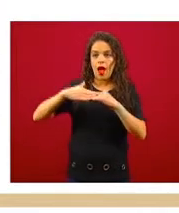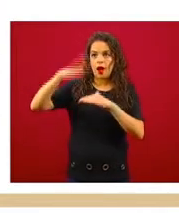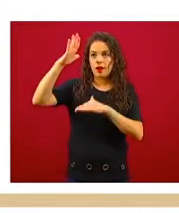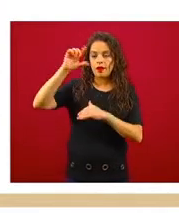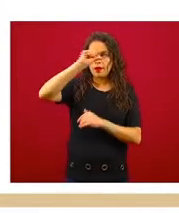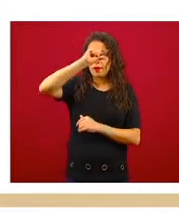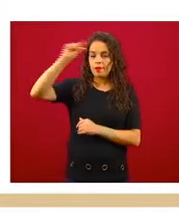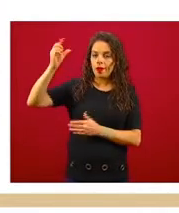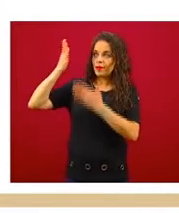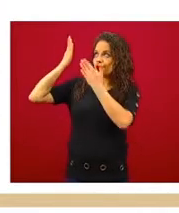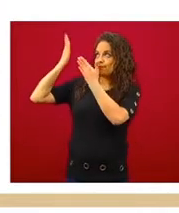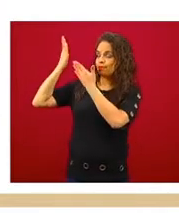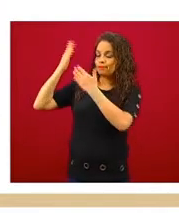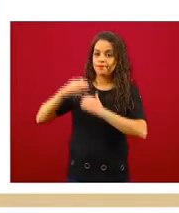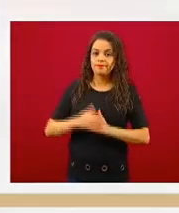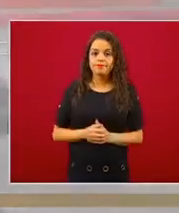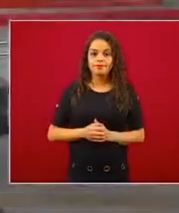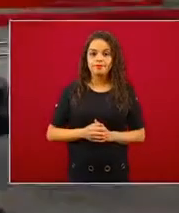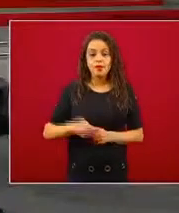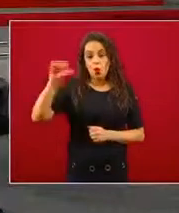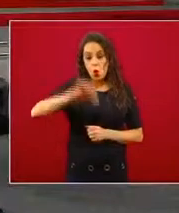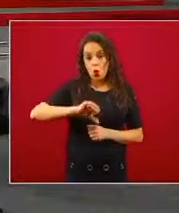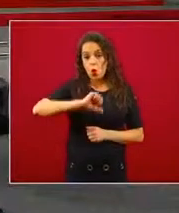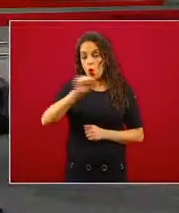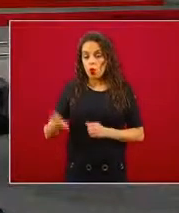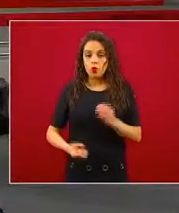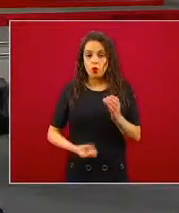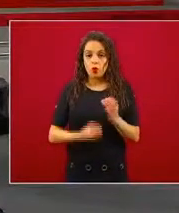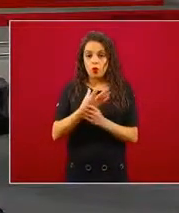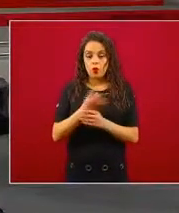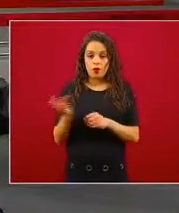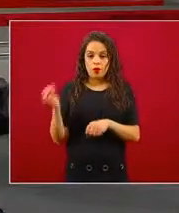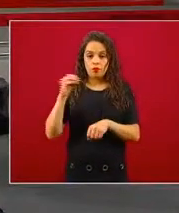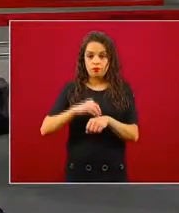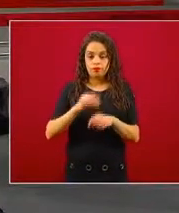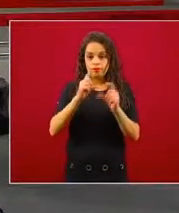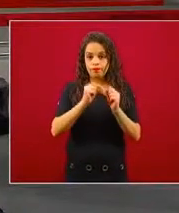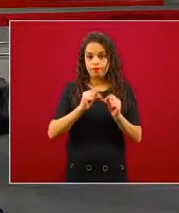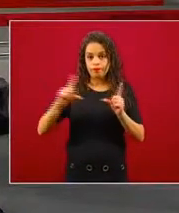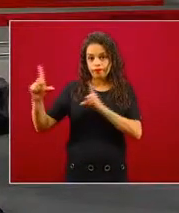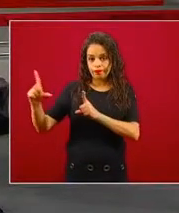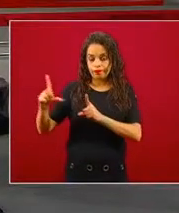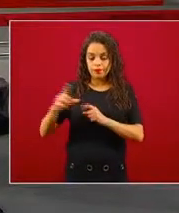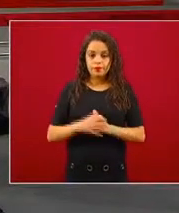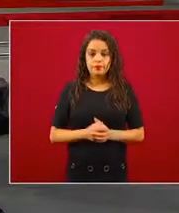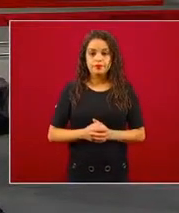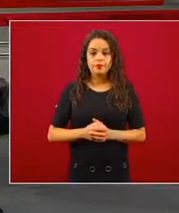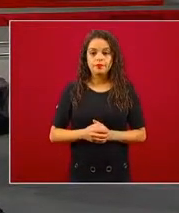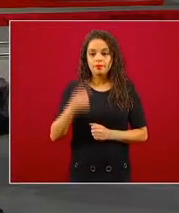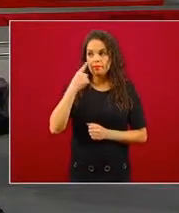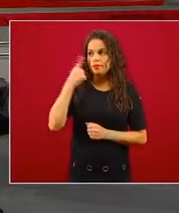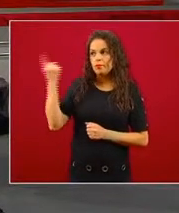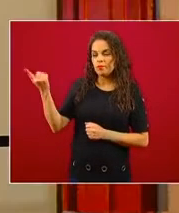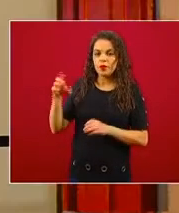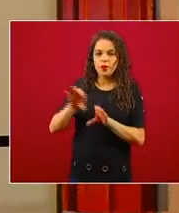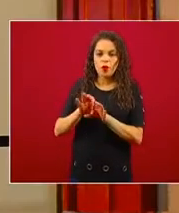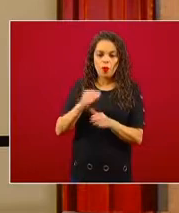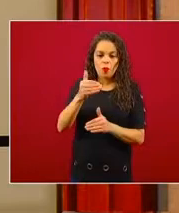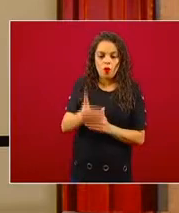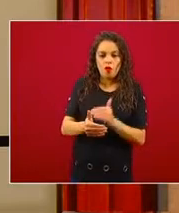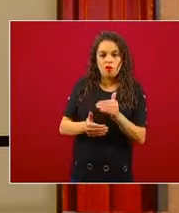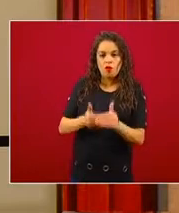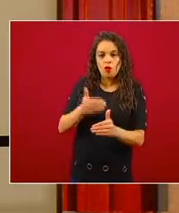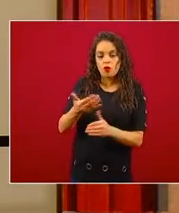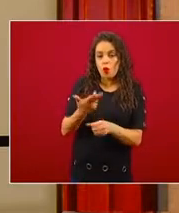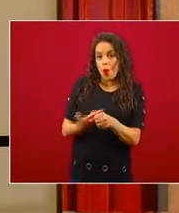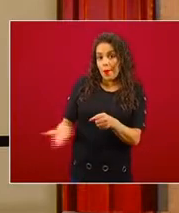Estamos the agregando una diapositiva percentages that más you el see in día the upper de part hoy, of que the es la bar. siguiente, para ver un poco cómo ha sido precisamente la So evolución de as los of today,